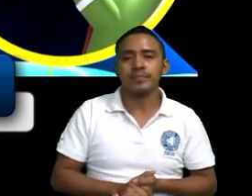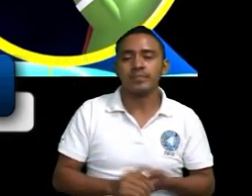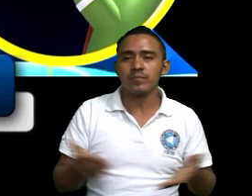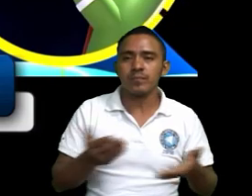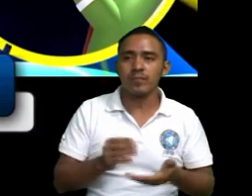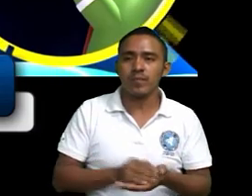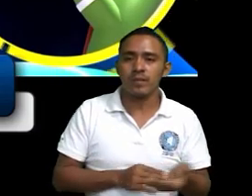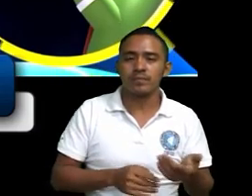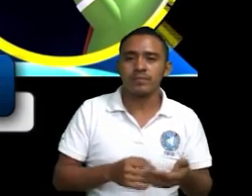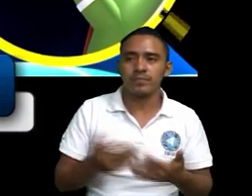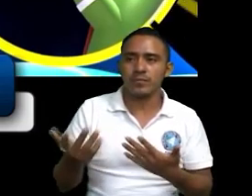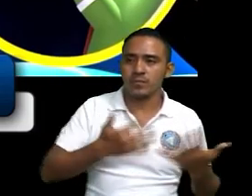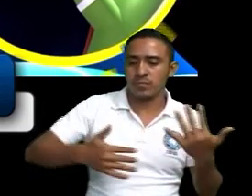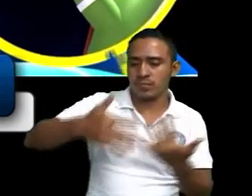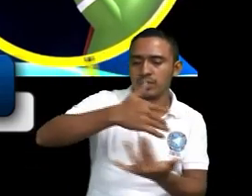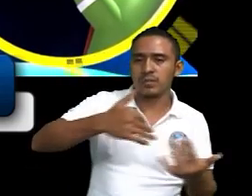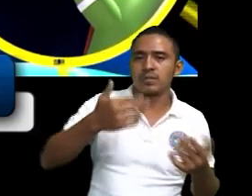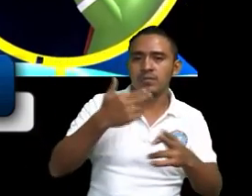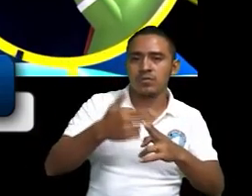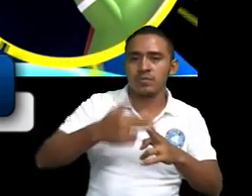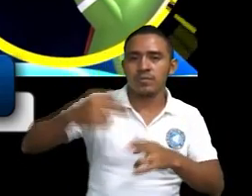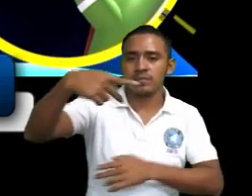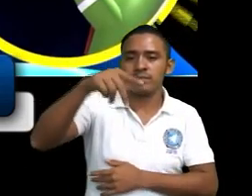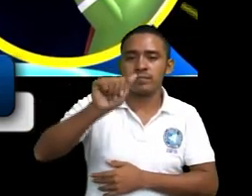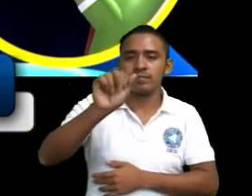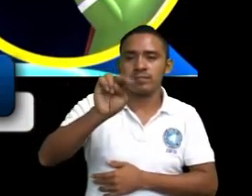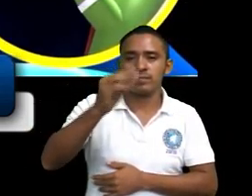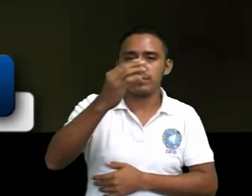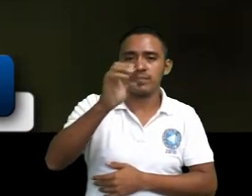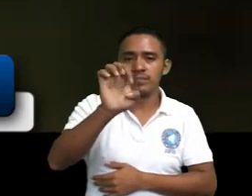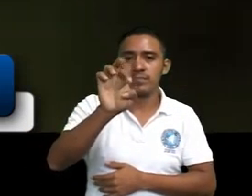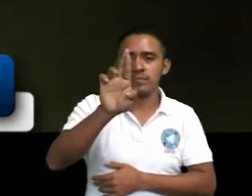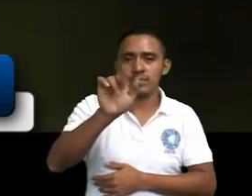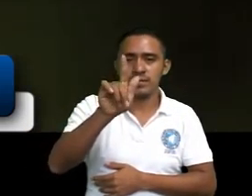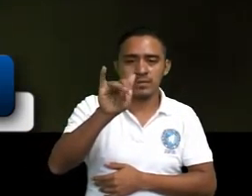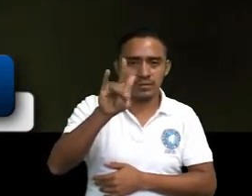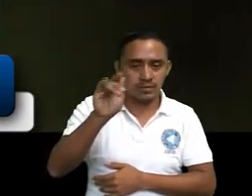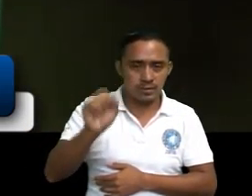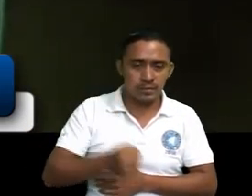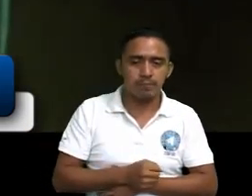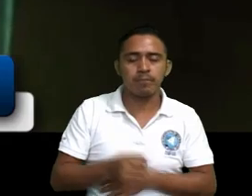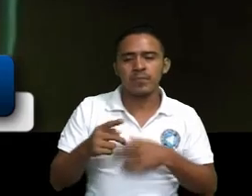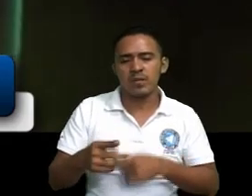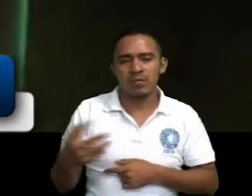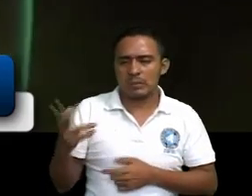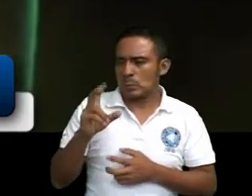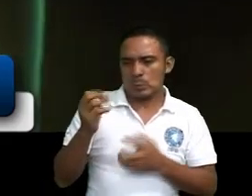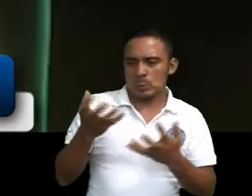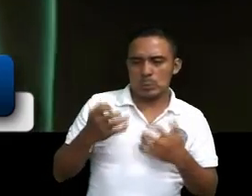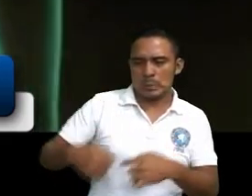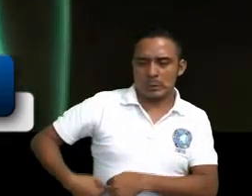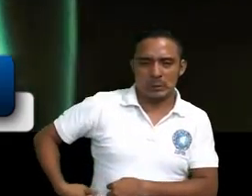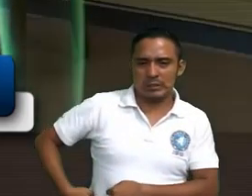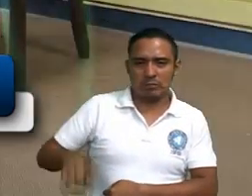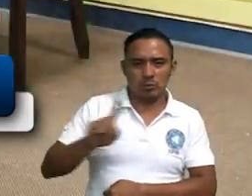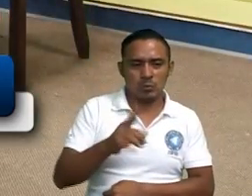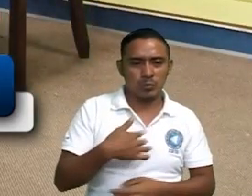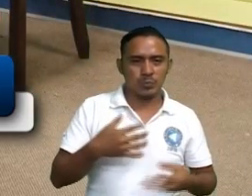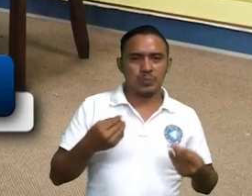le digo esto con la relación a la pancreatitis. Si una persona no se hace caso, no se quiere operar, o